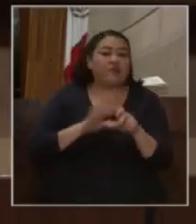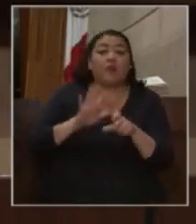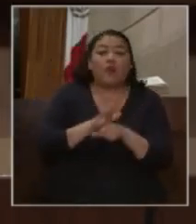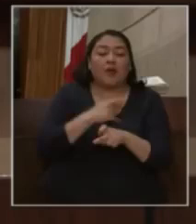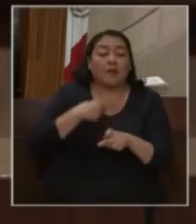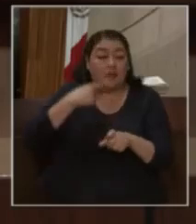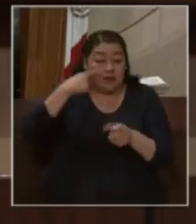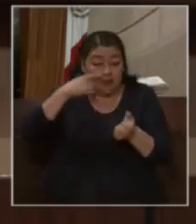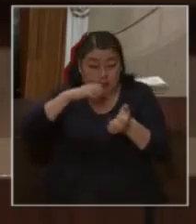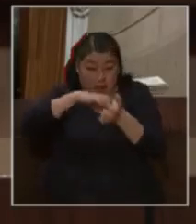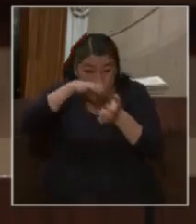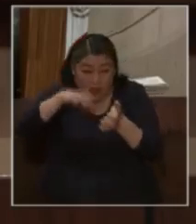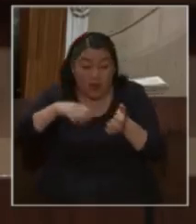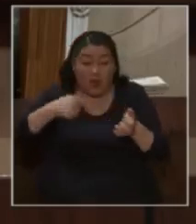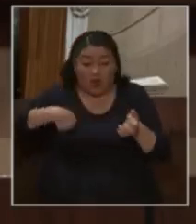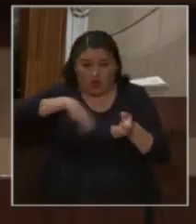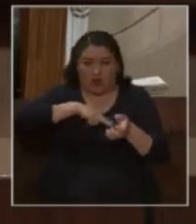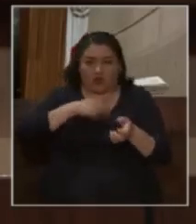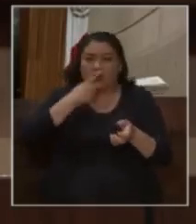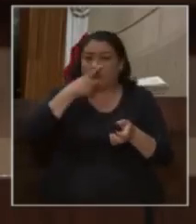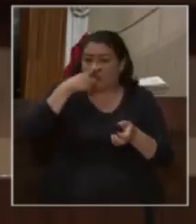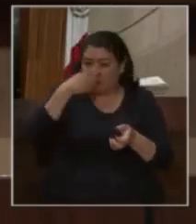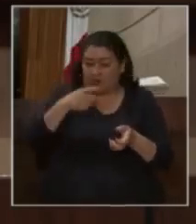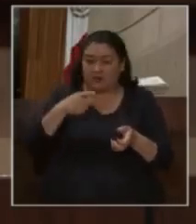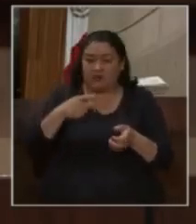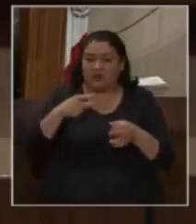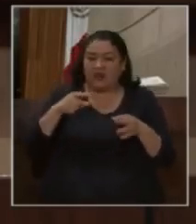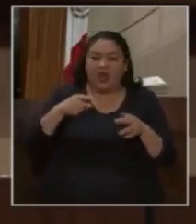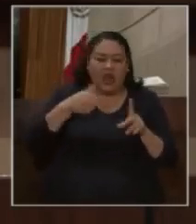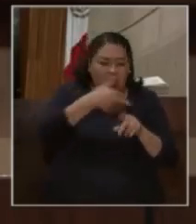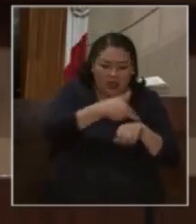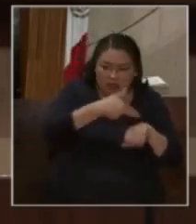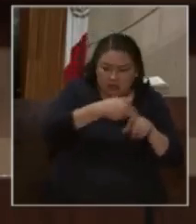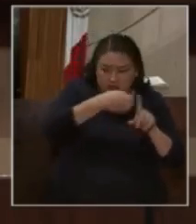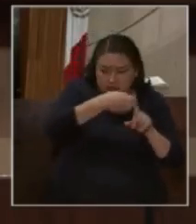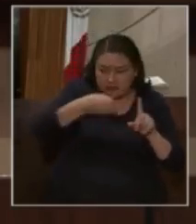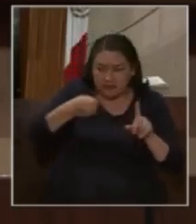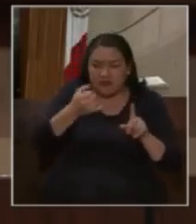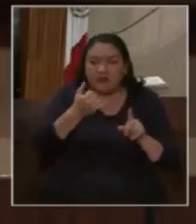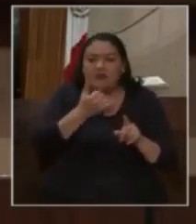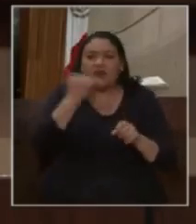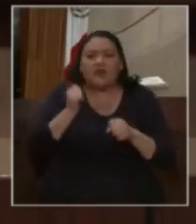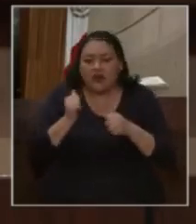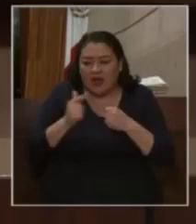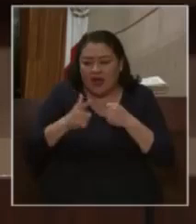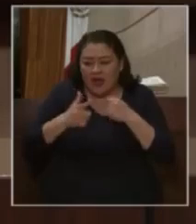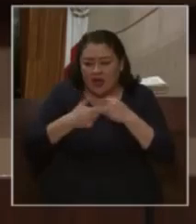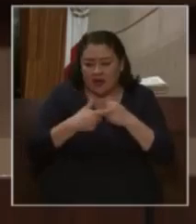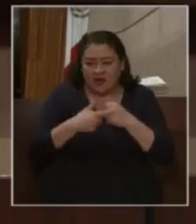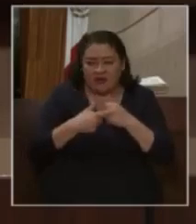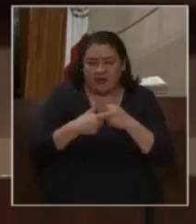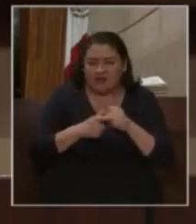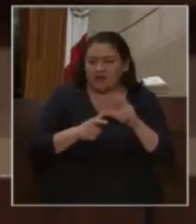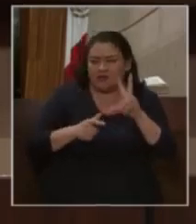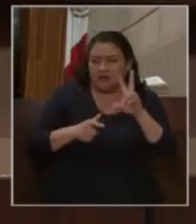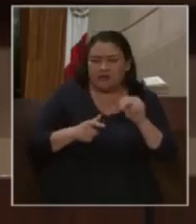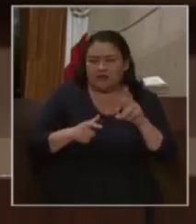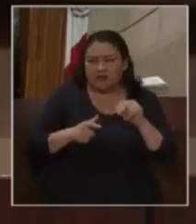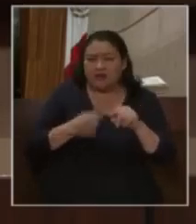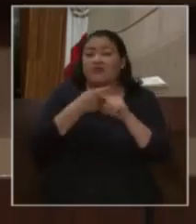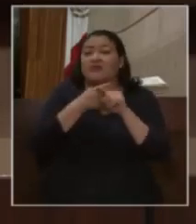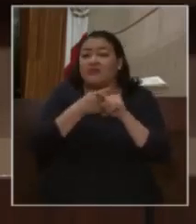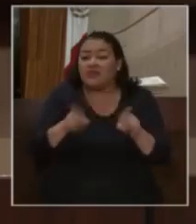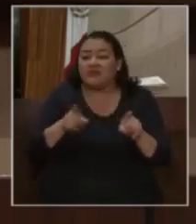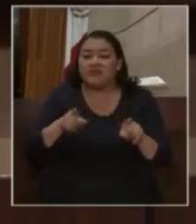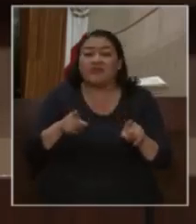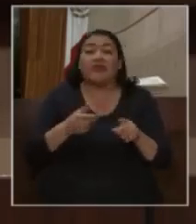de una revocación por la existencia de una violación procesal, sino frente a una resolución de